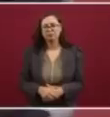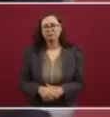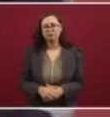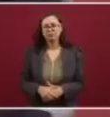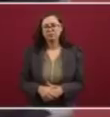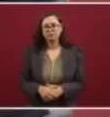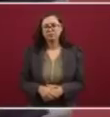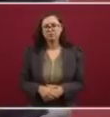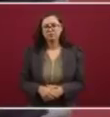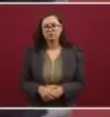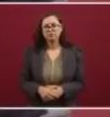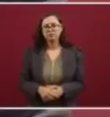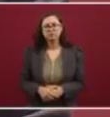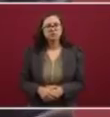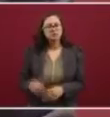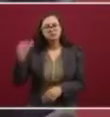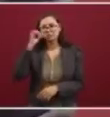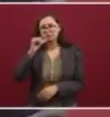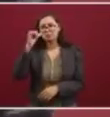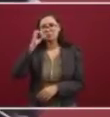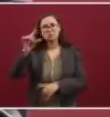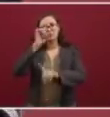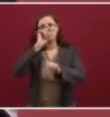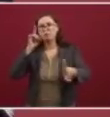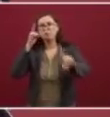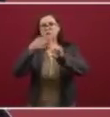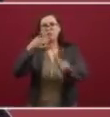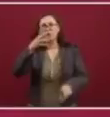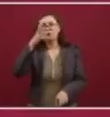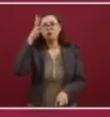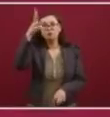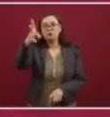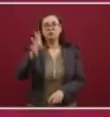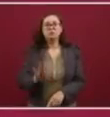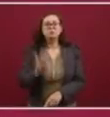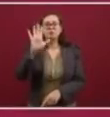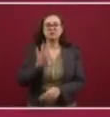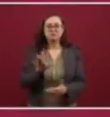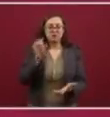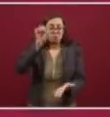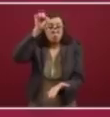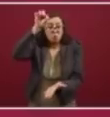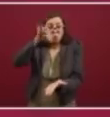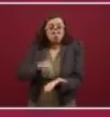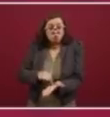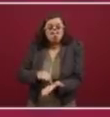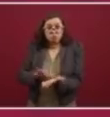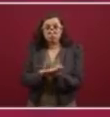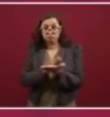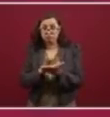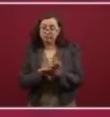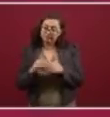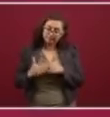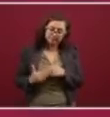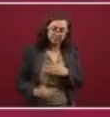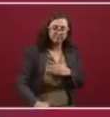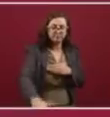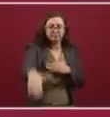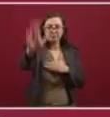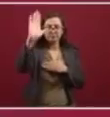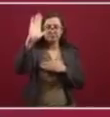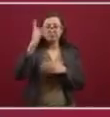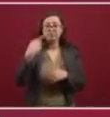se viera hacia adelante una especie de punto final, que esa era mi postura, pero que